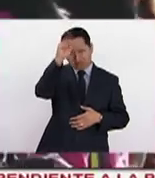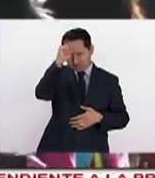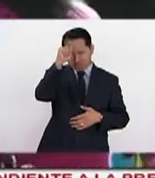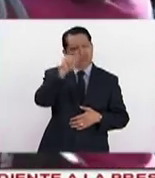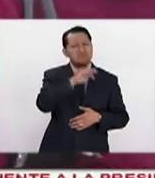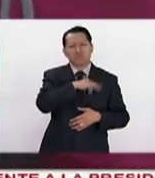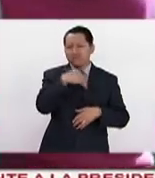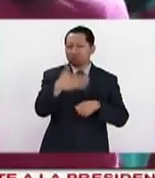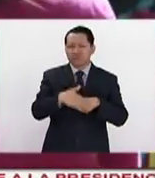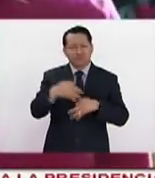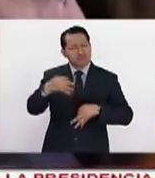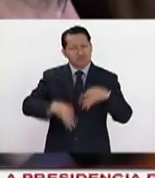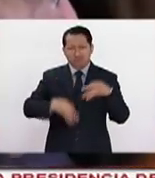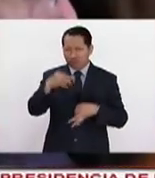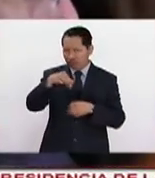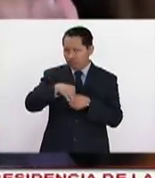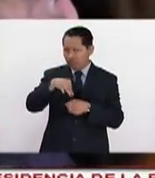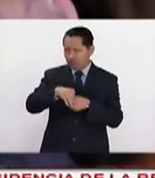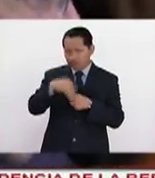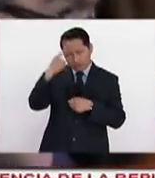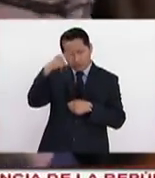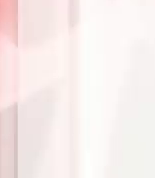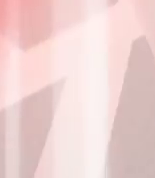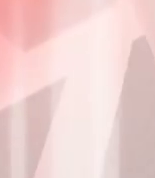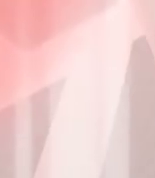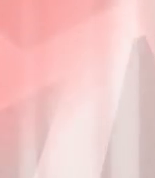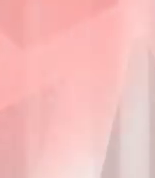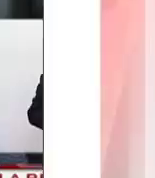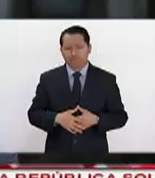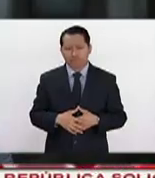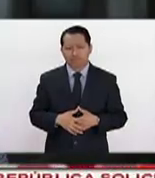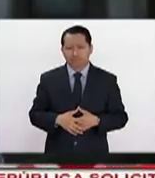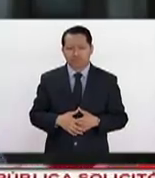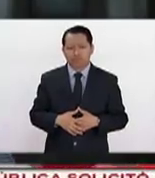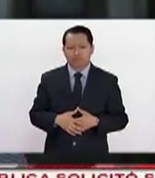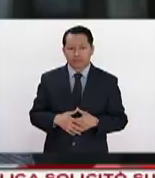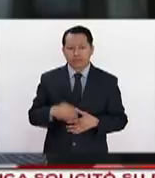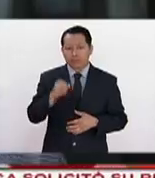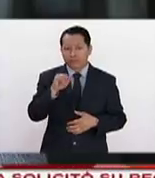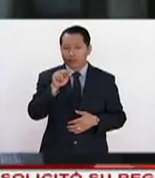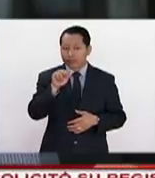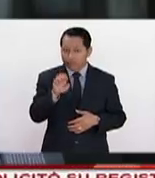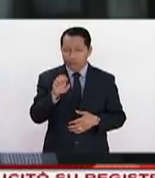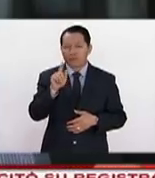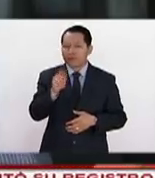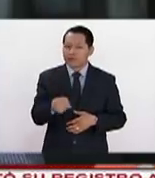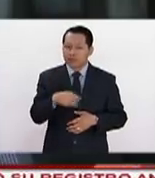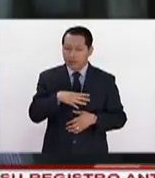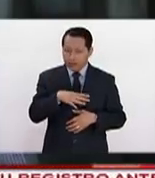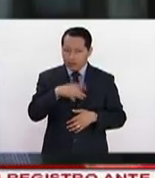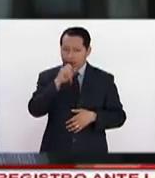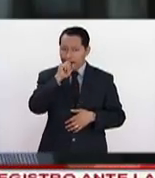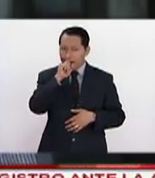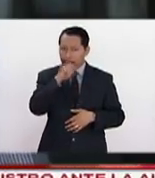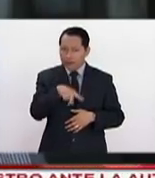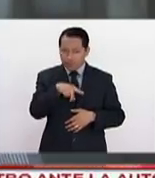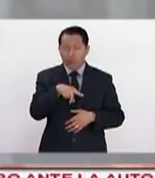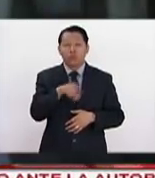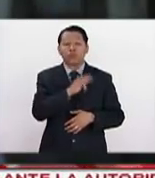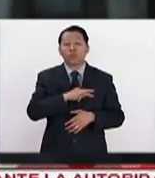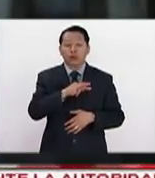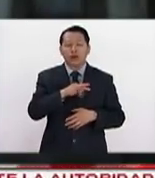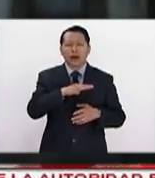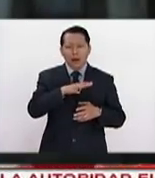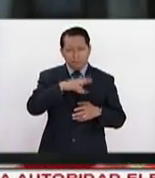Judicial de la Federación para impugnar la decisión del INE. El INE no ha soltado al tigre, ha despertado al México